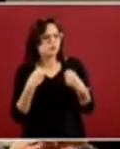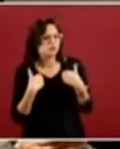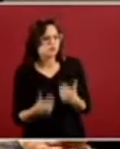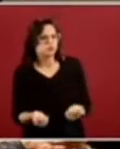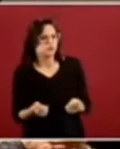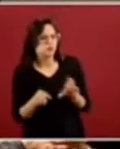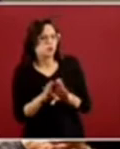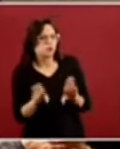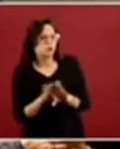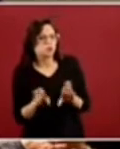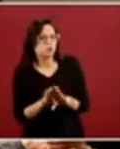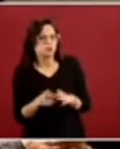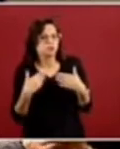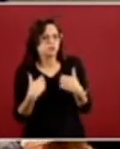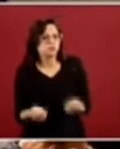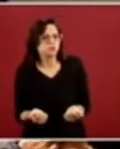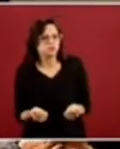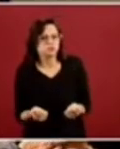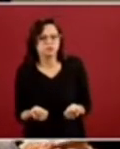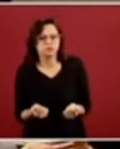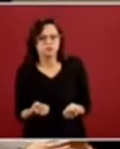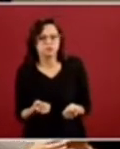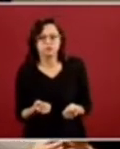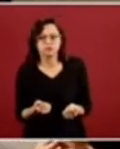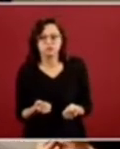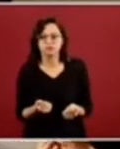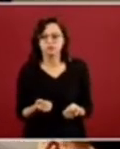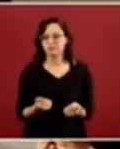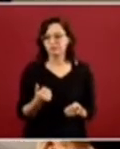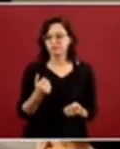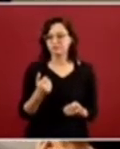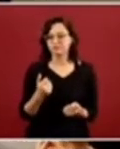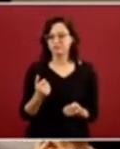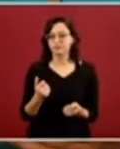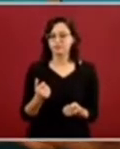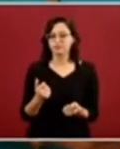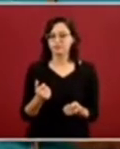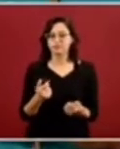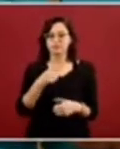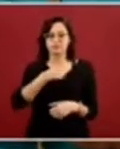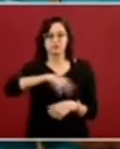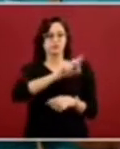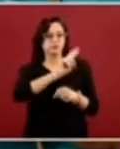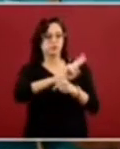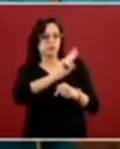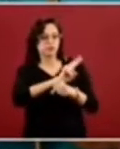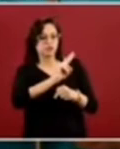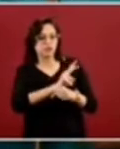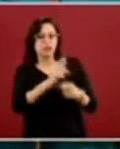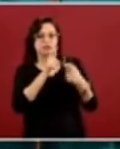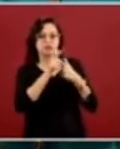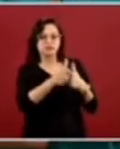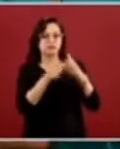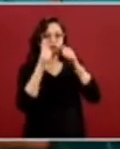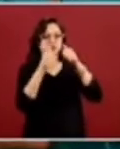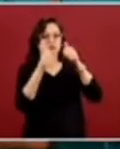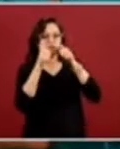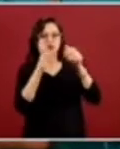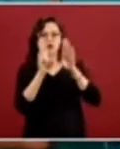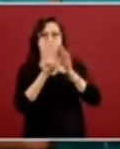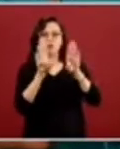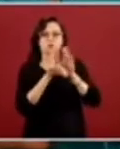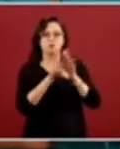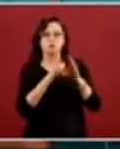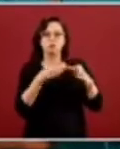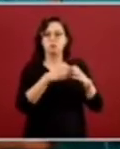refiere con cómo se clasifican? Sí, creo que la planteé raro. ¿Qué seguimiento se les da, a los casos leves, a